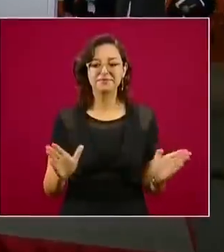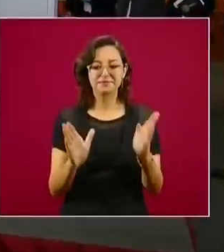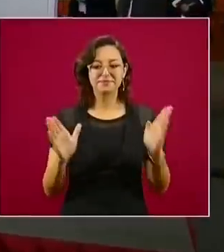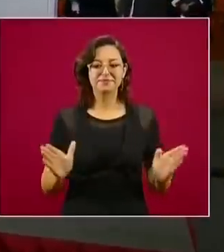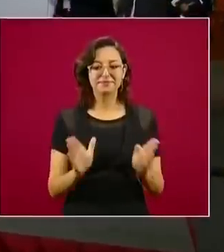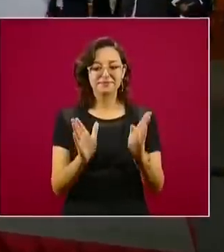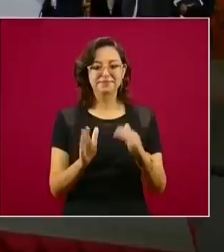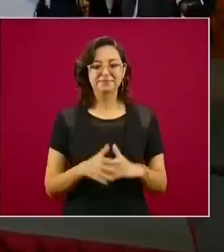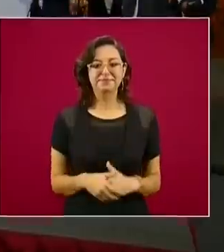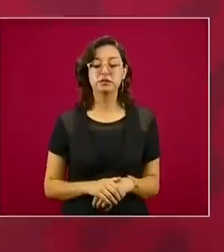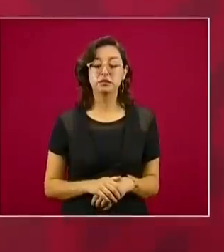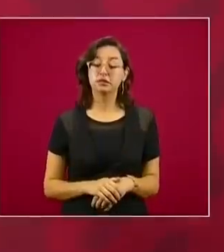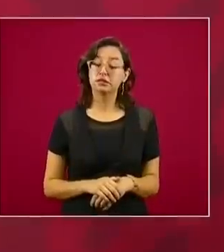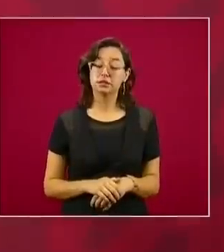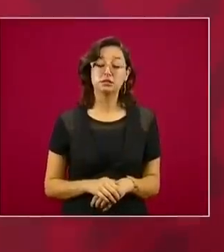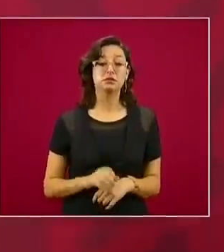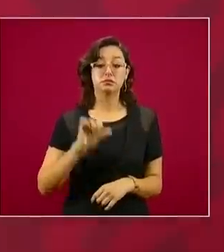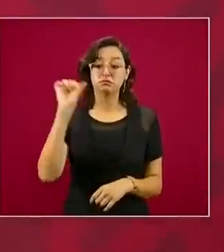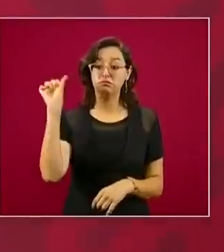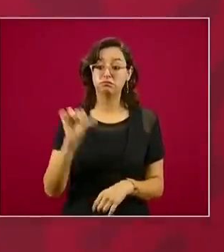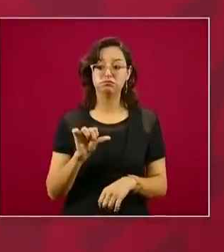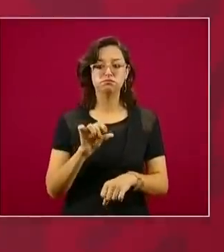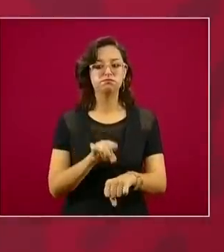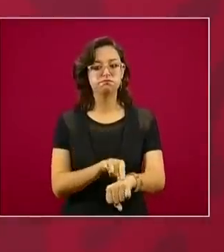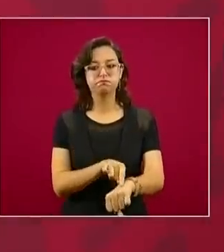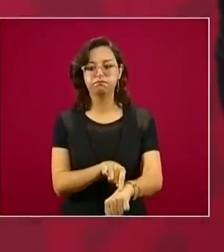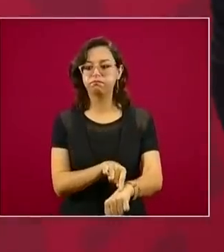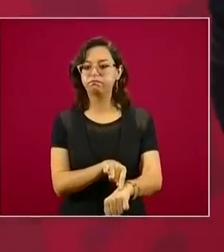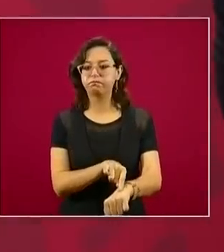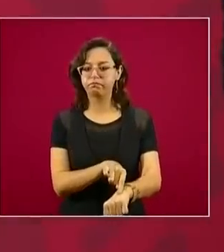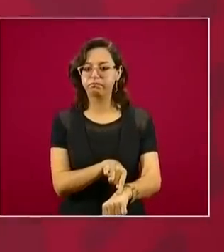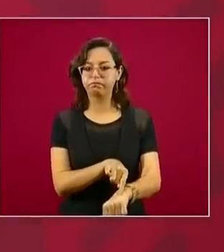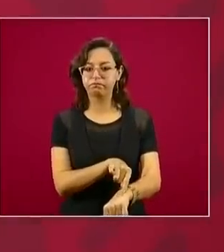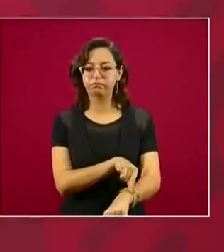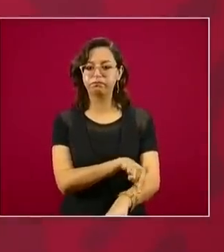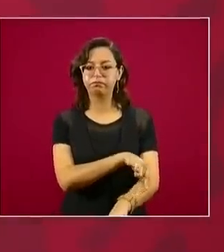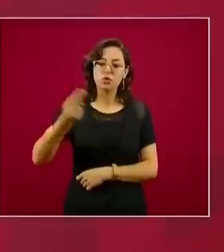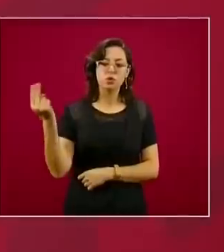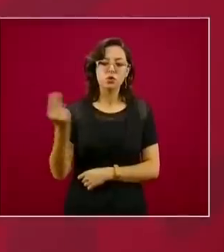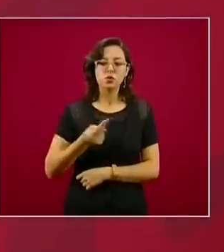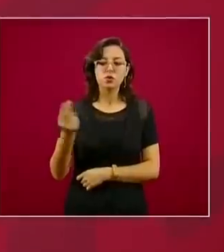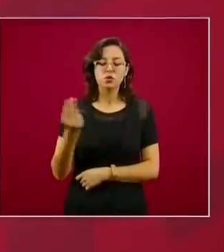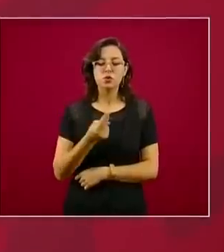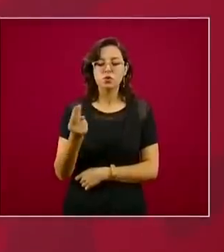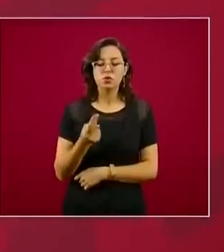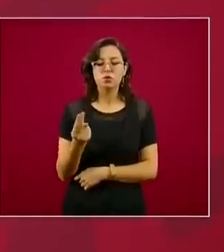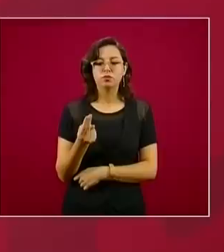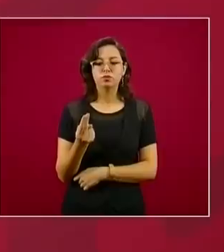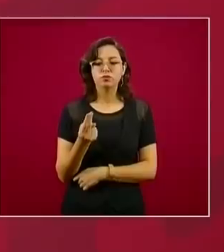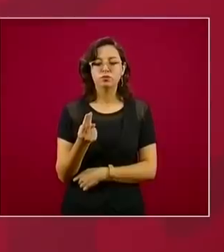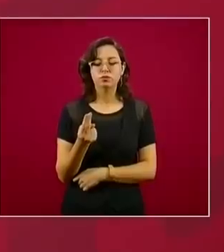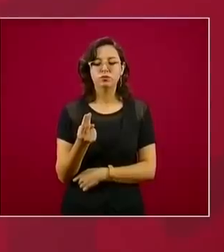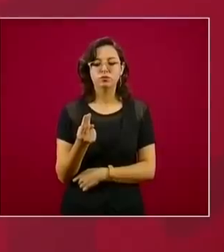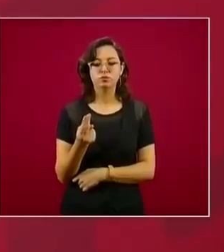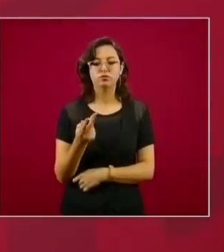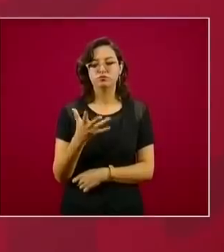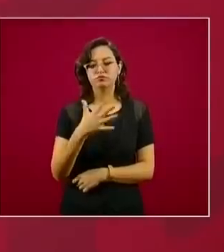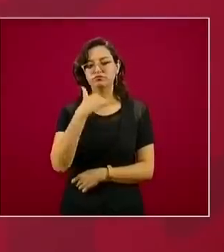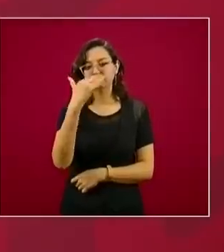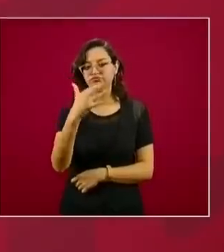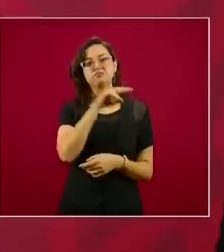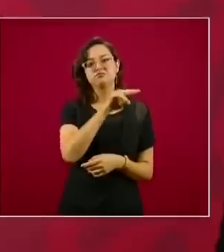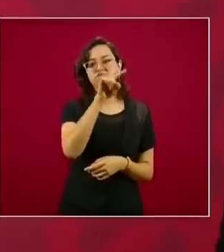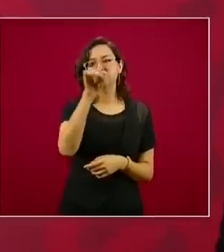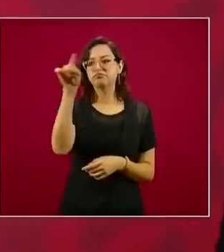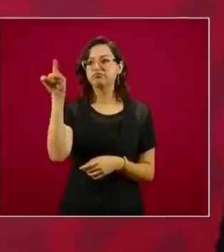En su conferencia mañanera, el presidente Andrés Manuel López Obrador habló sobre la pandemia de COVID-19 en el país. Aseguró que él se basa en la democracia